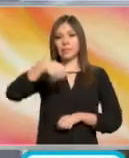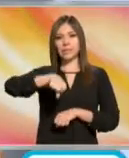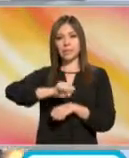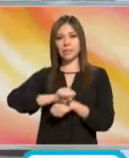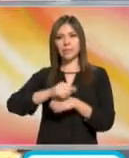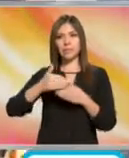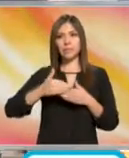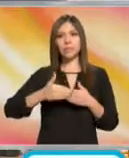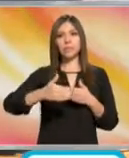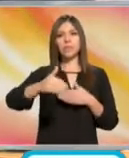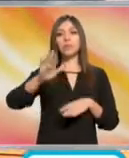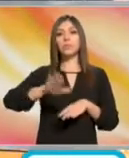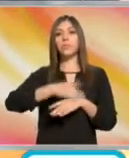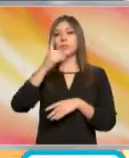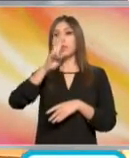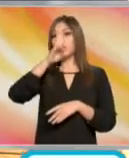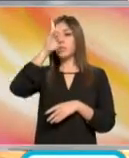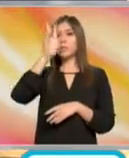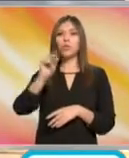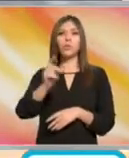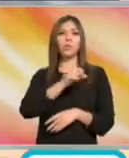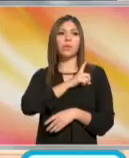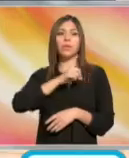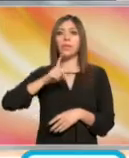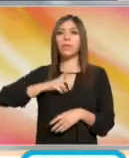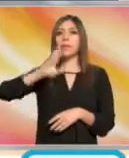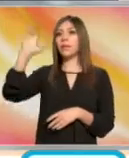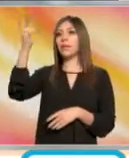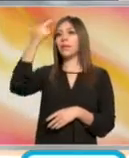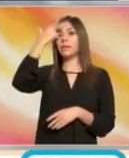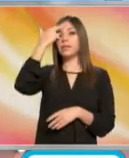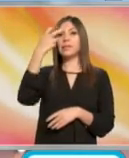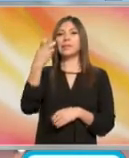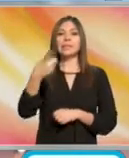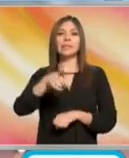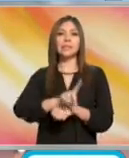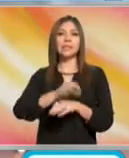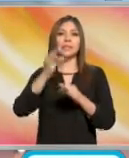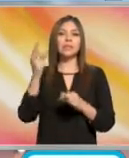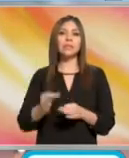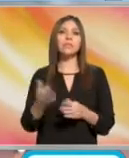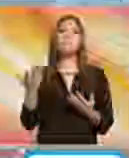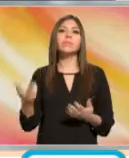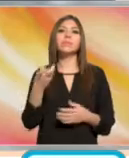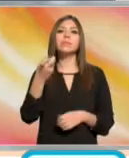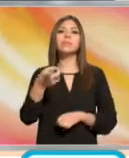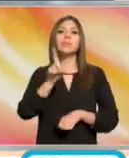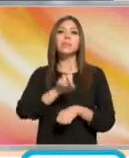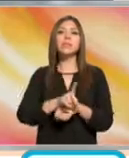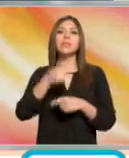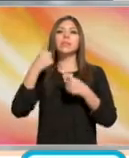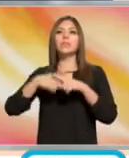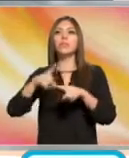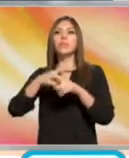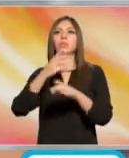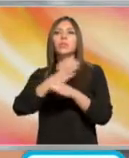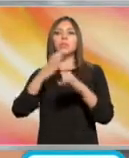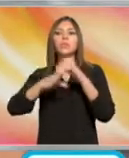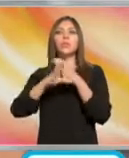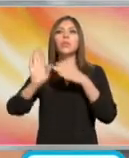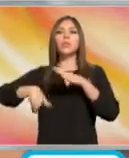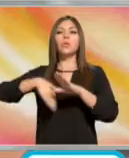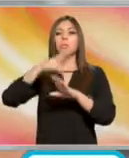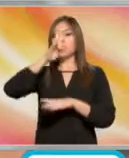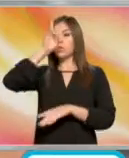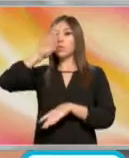insisto, al ser un acto de violencia no tendría que conmemorarse, desgraciadamente está en el marco de actos de violencia contra